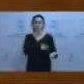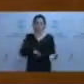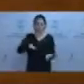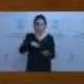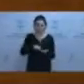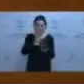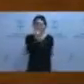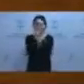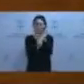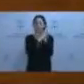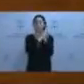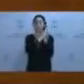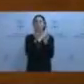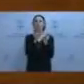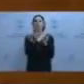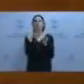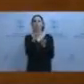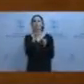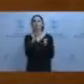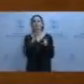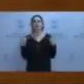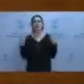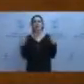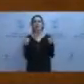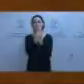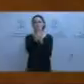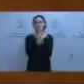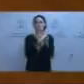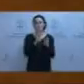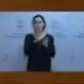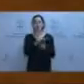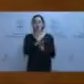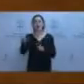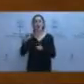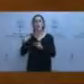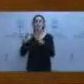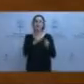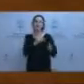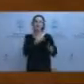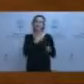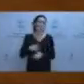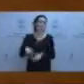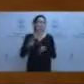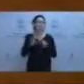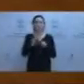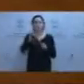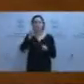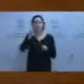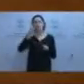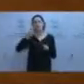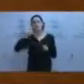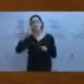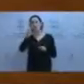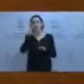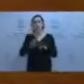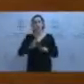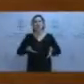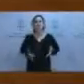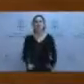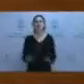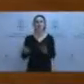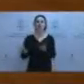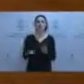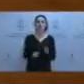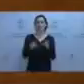beneficios fiscales en el impuesto de sucesiones, en beneficios fiscales en materia de impuesto de donaciones, en el ITP, en el impuesto de transmisiones patrimoniales jurídicos documentados, en